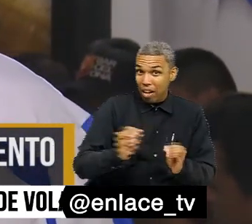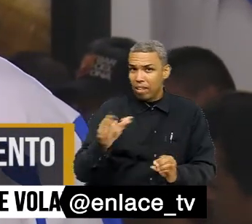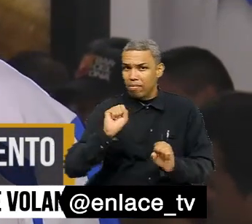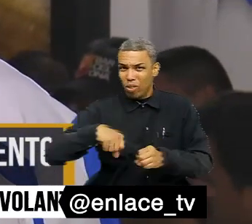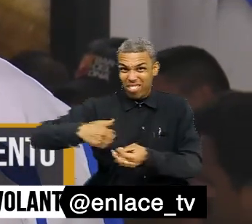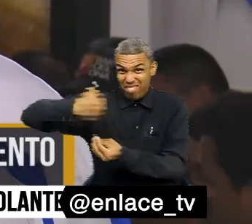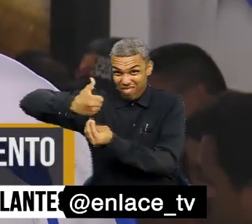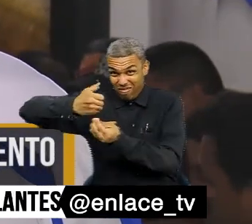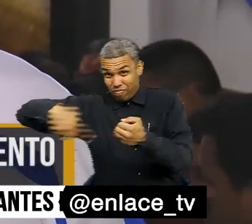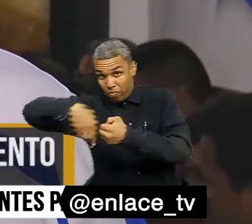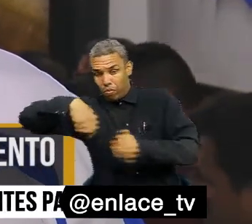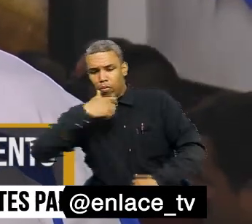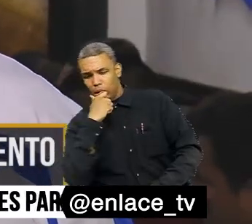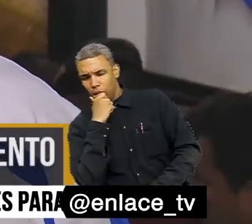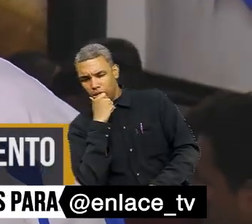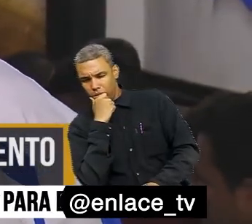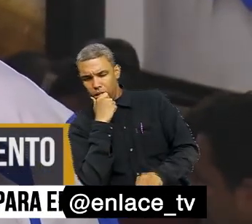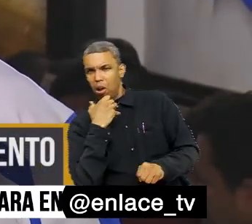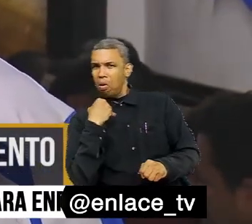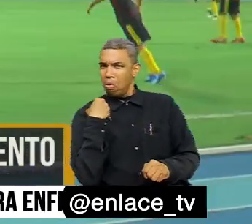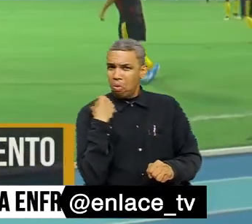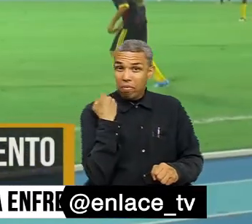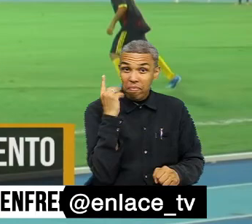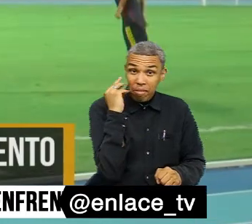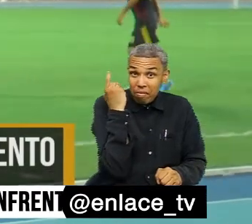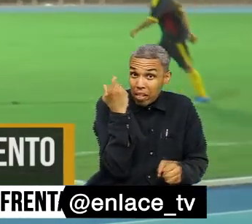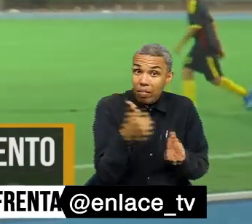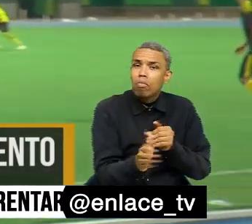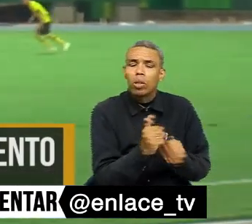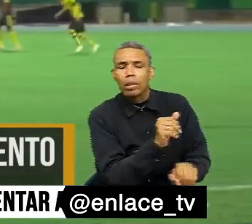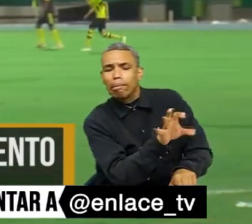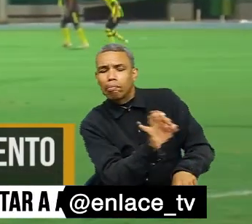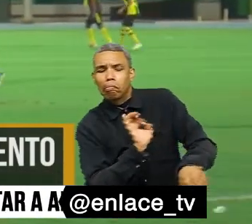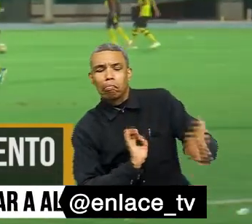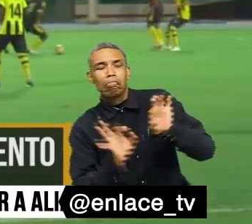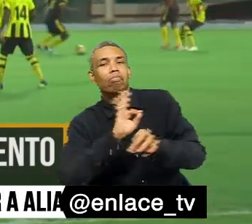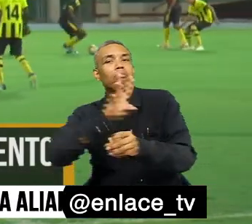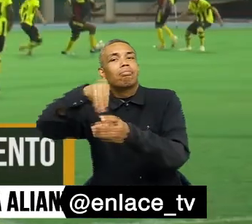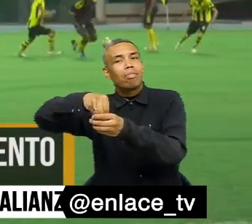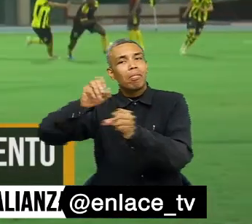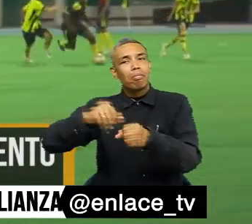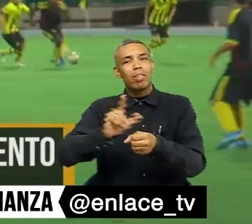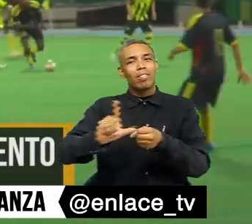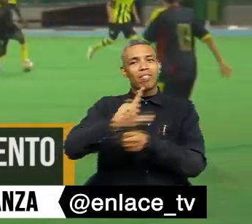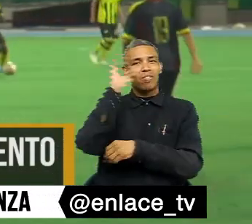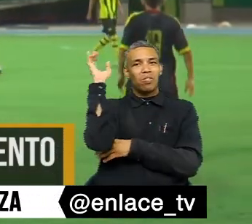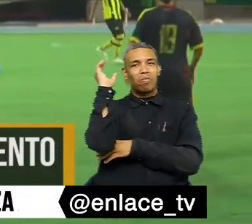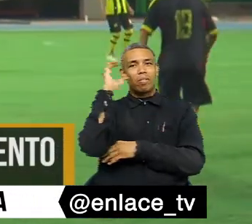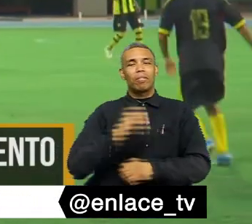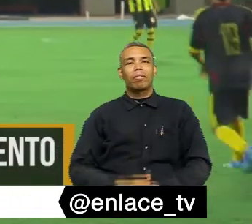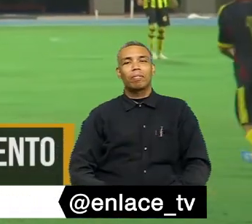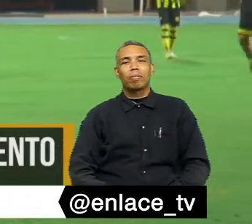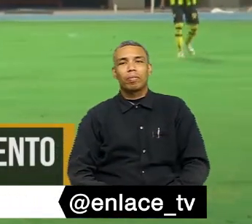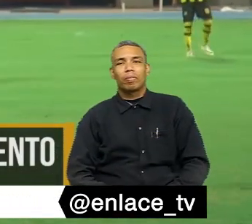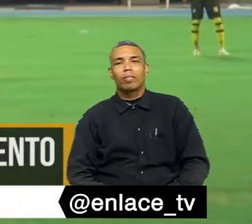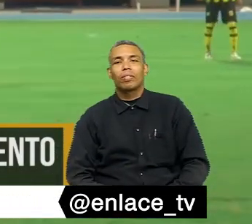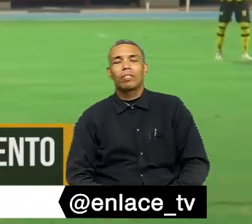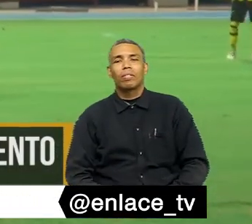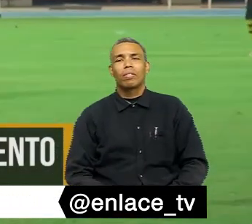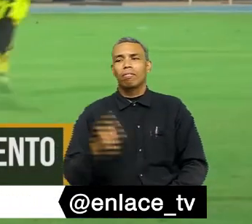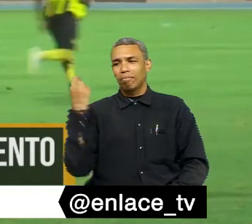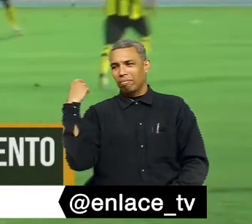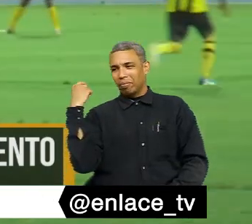que nos van a llenar de felicidad a toda esta linda región de Barranca Bermeja. Durante la última jornada de las competencias oficiales organizadas por